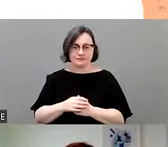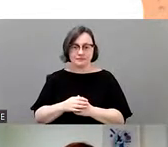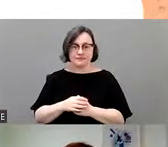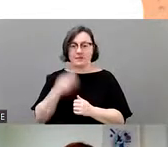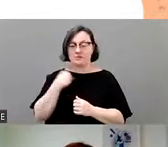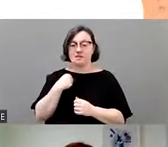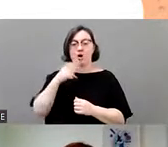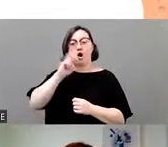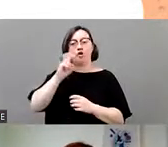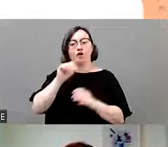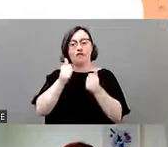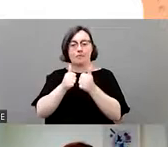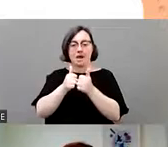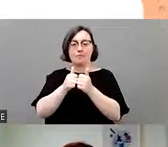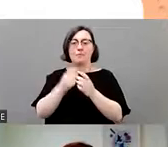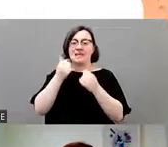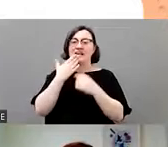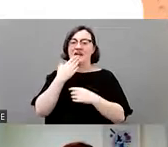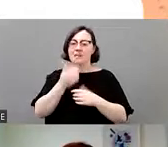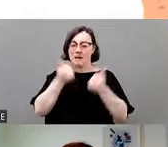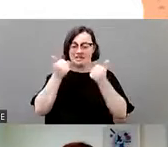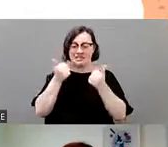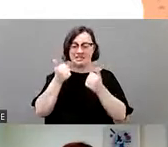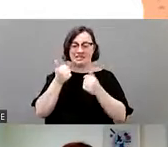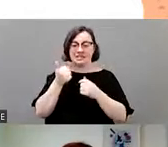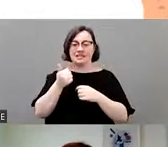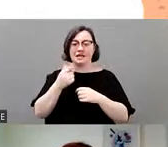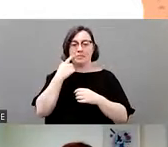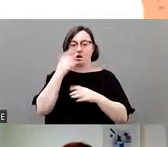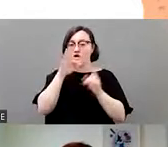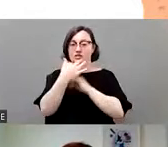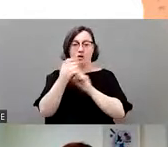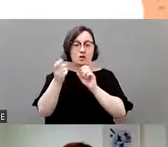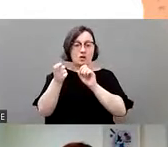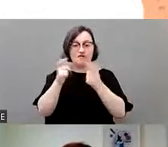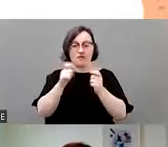Esa es otra, jugando un poquito más mayor, pero también haciendo